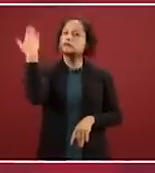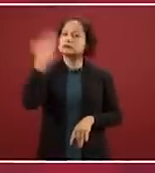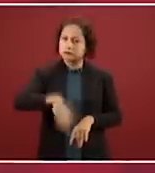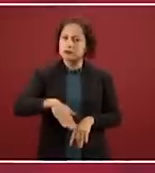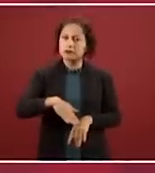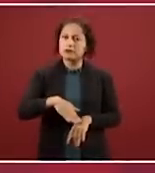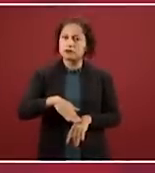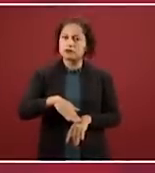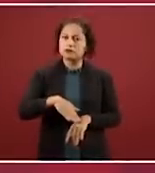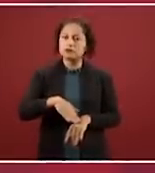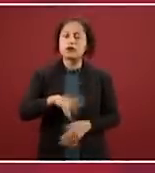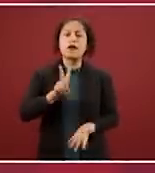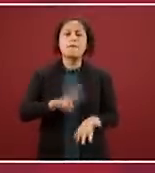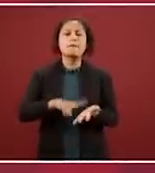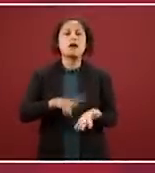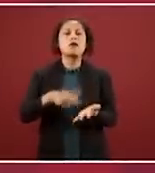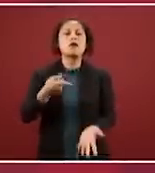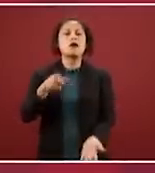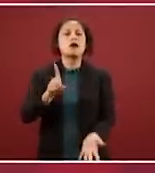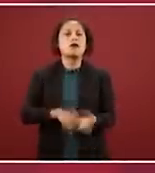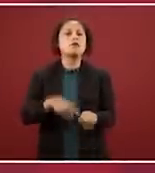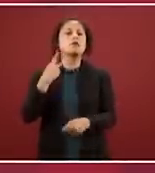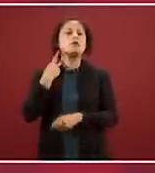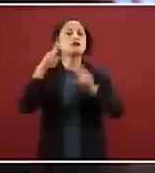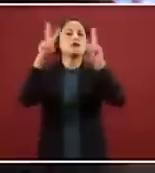nuestros principios de política exterior.